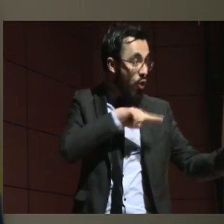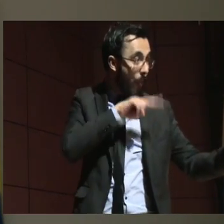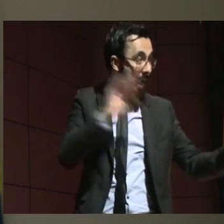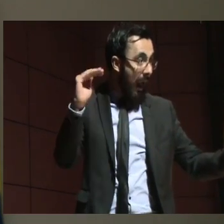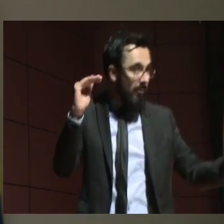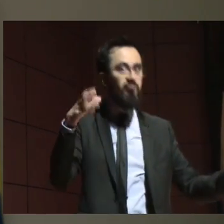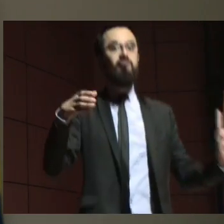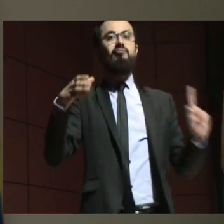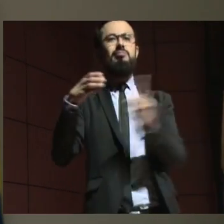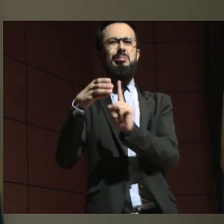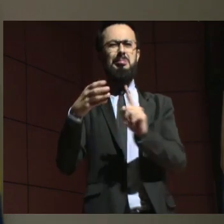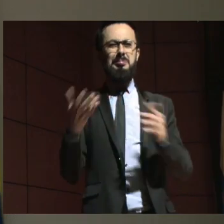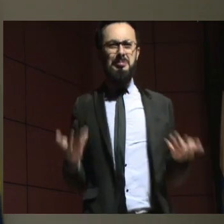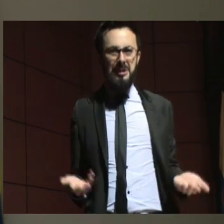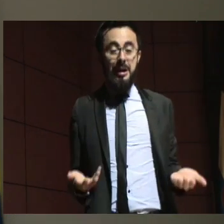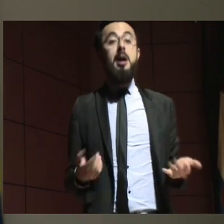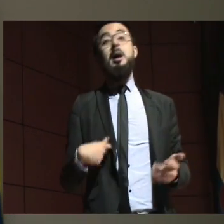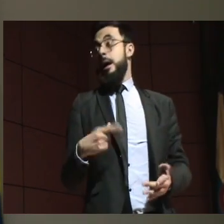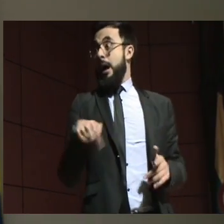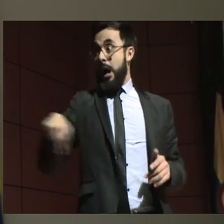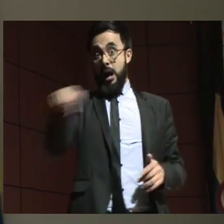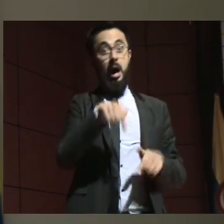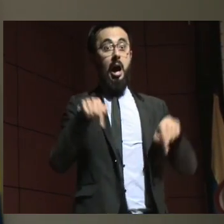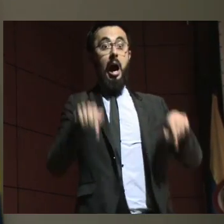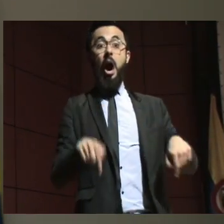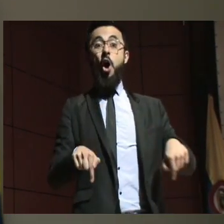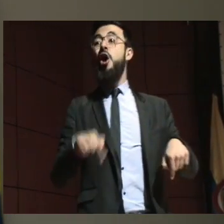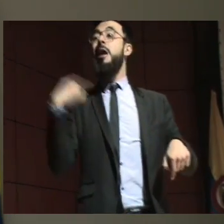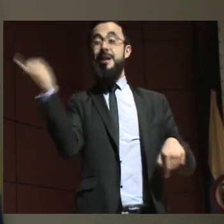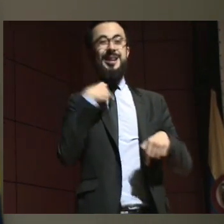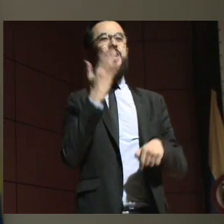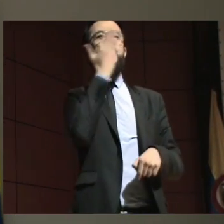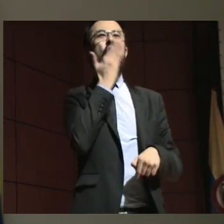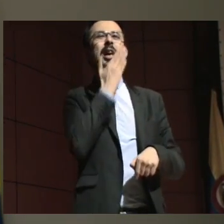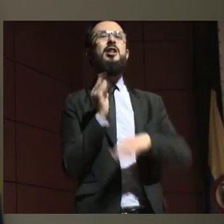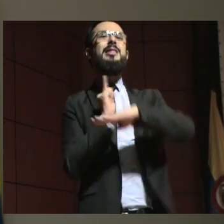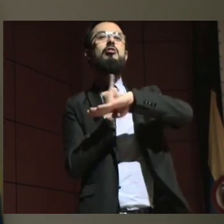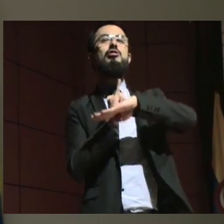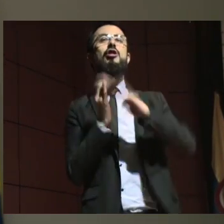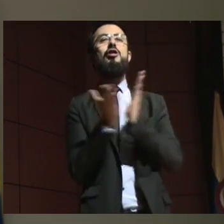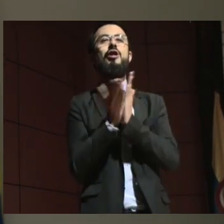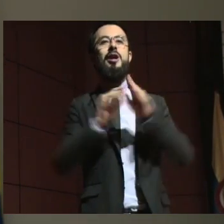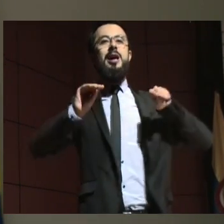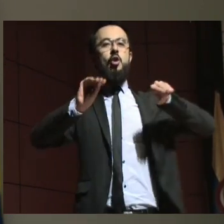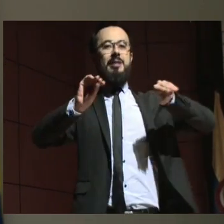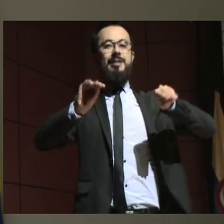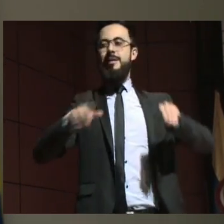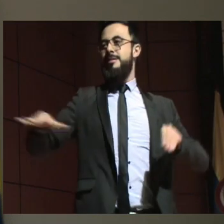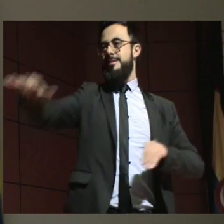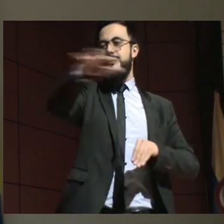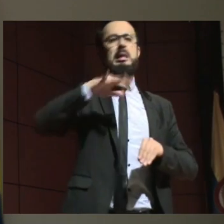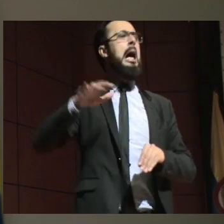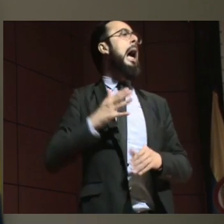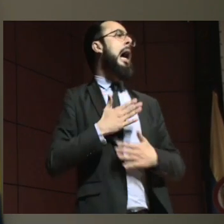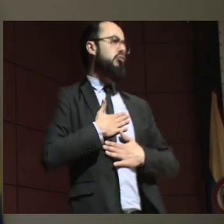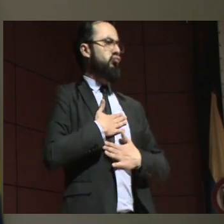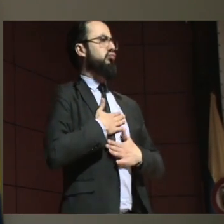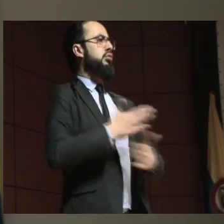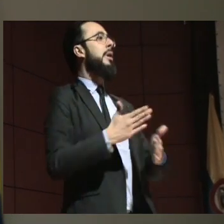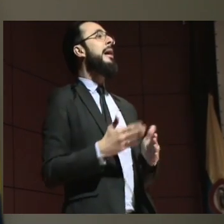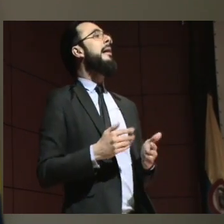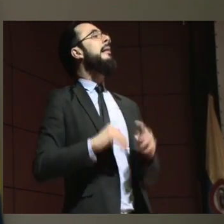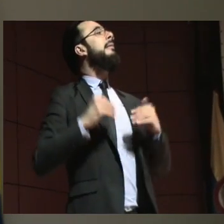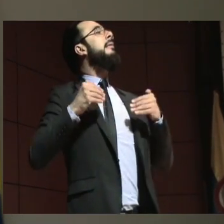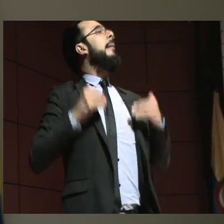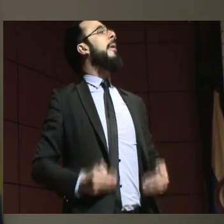solamente dicen que reciben a personas con discapacidades leves o, en el peor de los casos, discapacidades moderadas. Pero